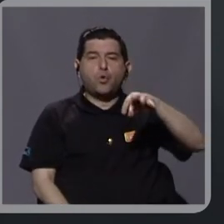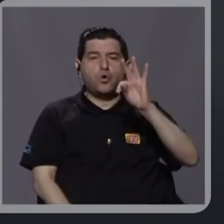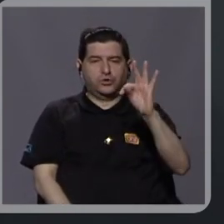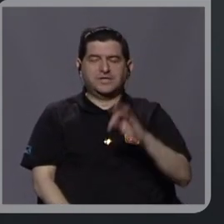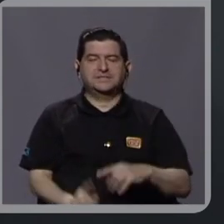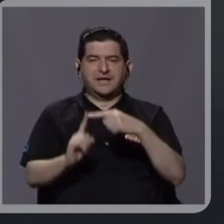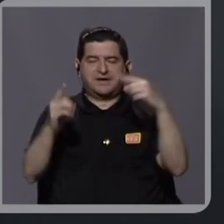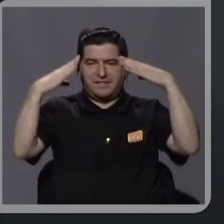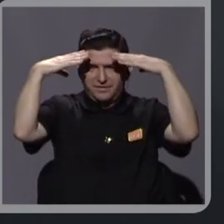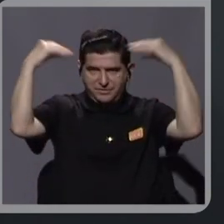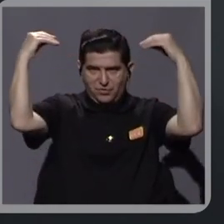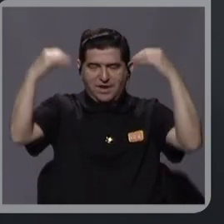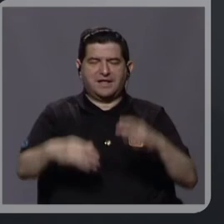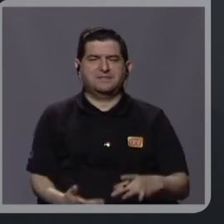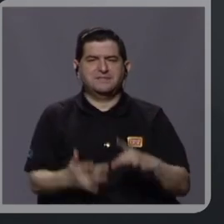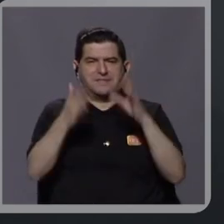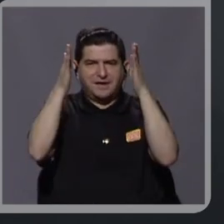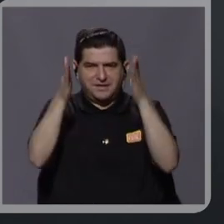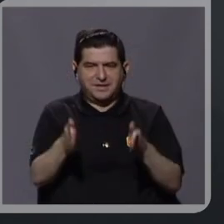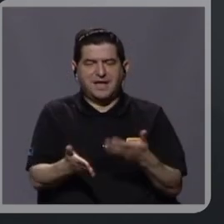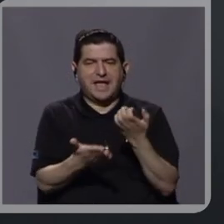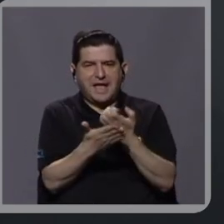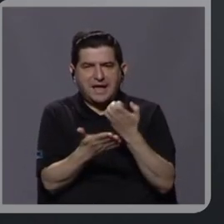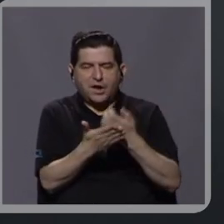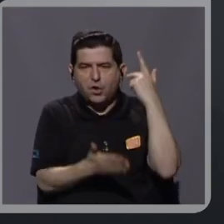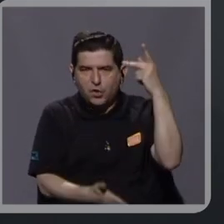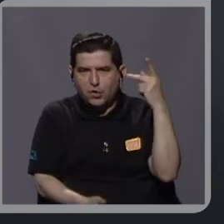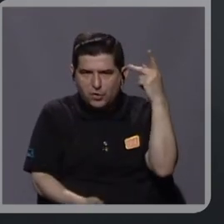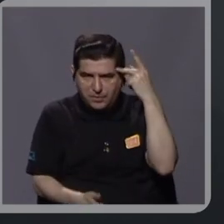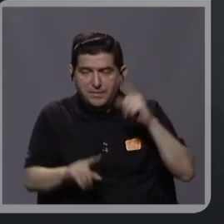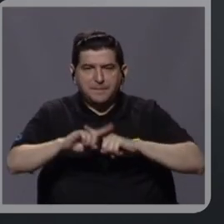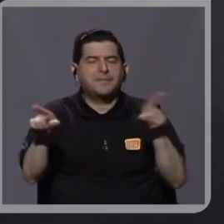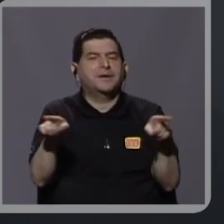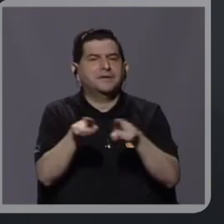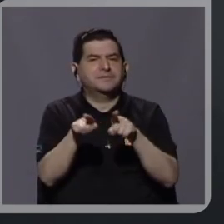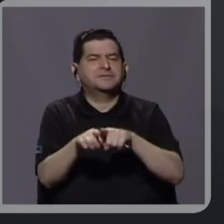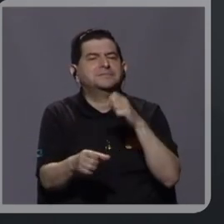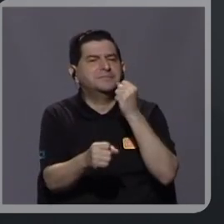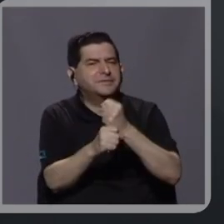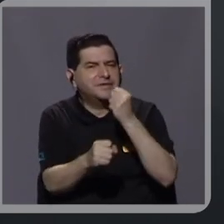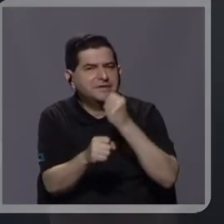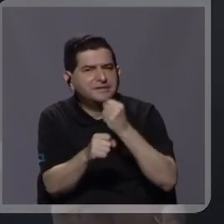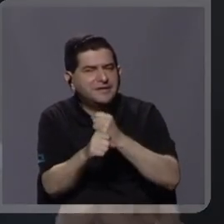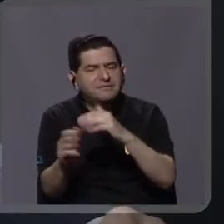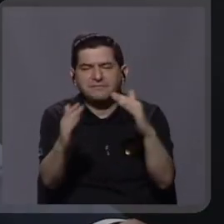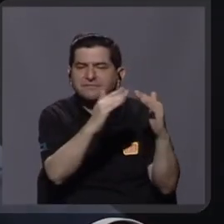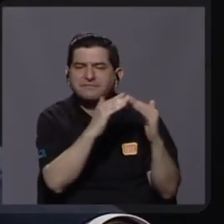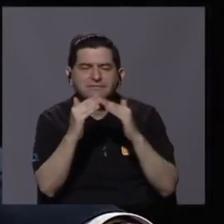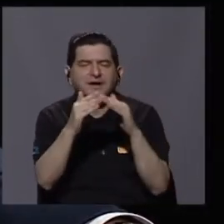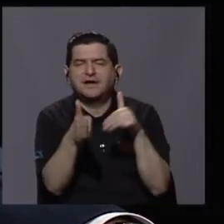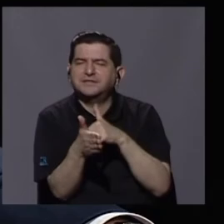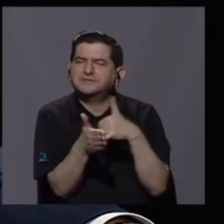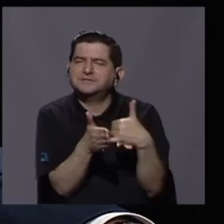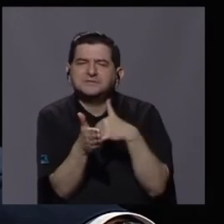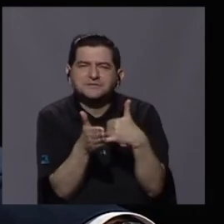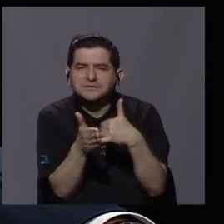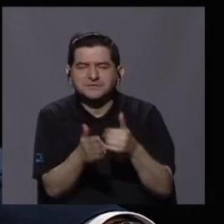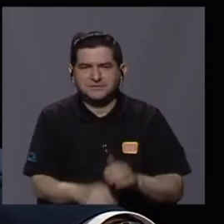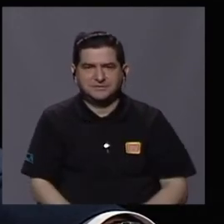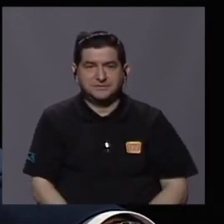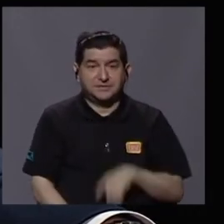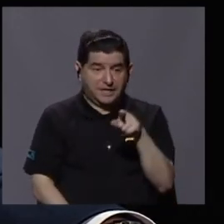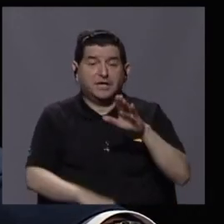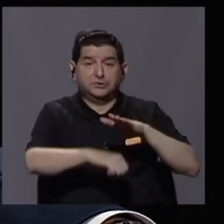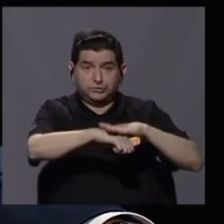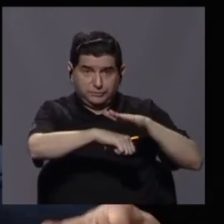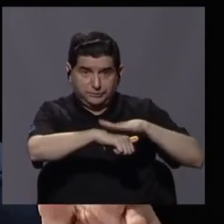cierra de holanda especialista en economía política pero por supuesto ese trabajo en comunidades frágiles es lo que